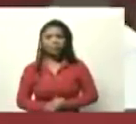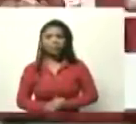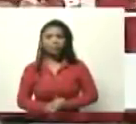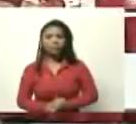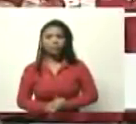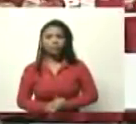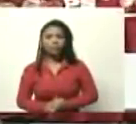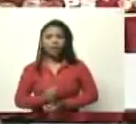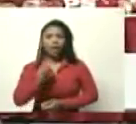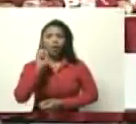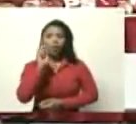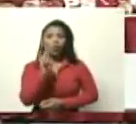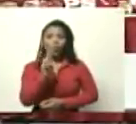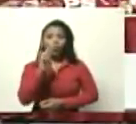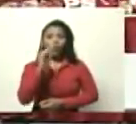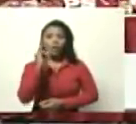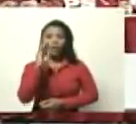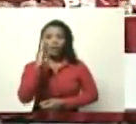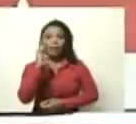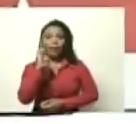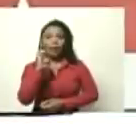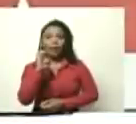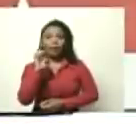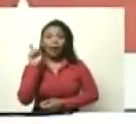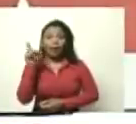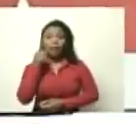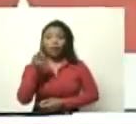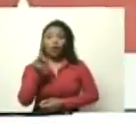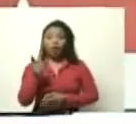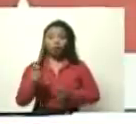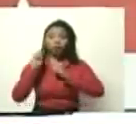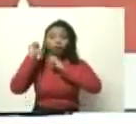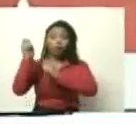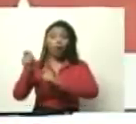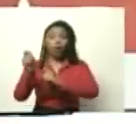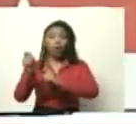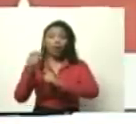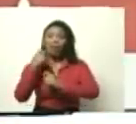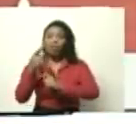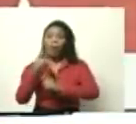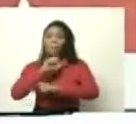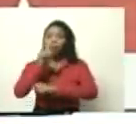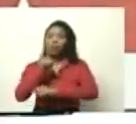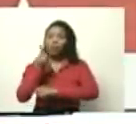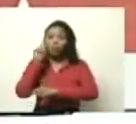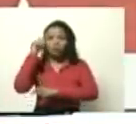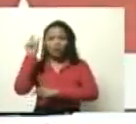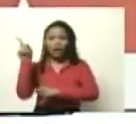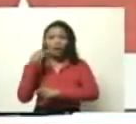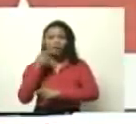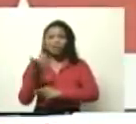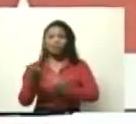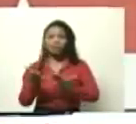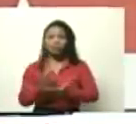a Uribe, después que entregó, que dijo, cuando le preguntaron un día que él hubiese